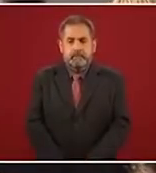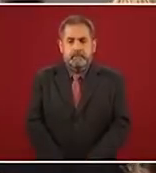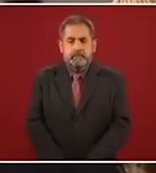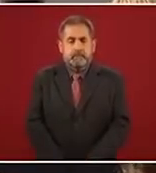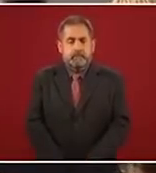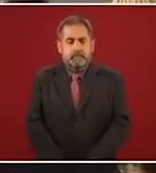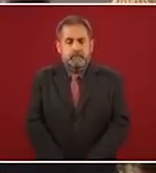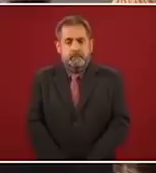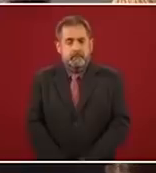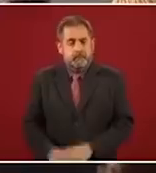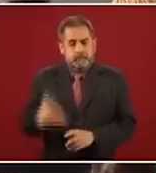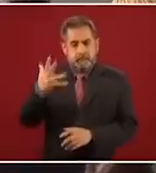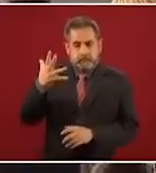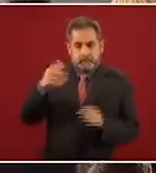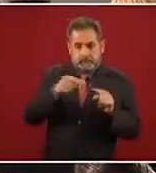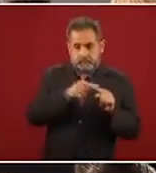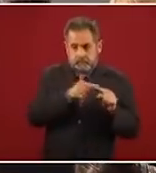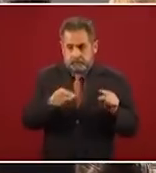Estos 5 tramos,